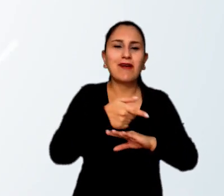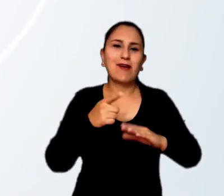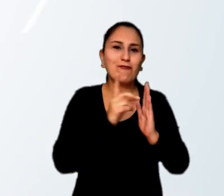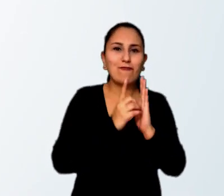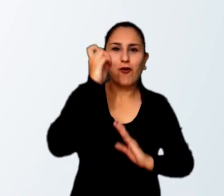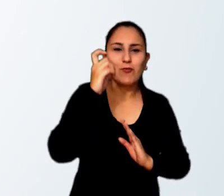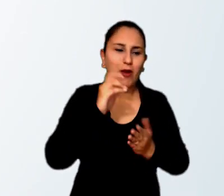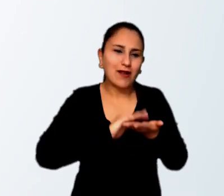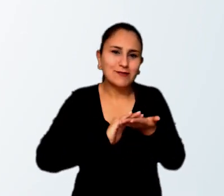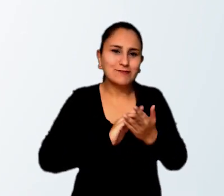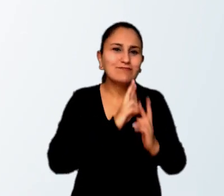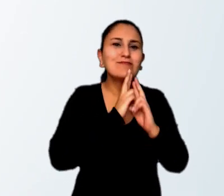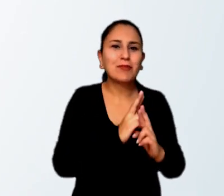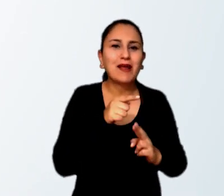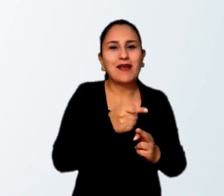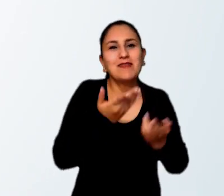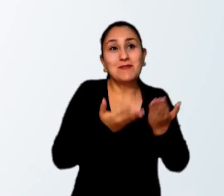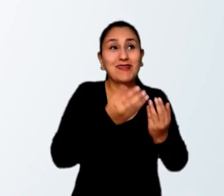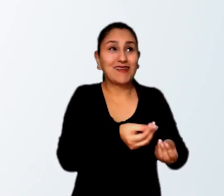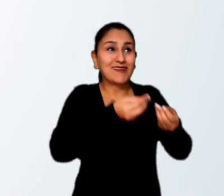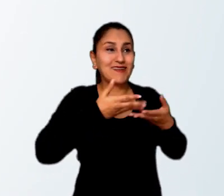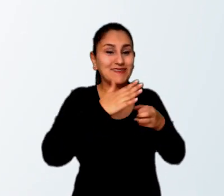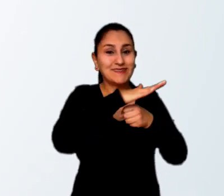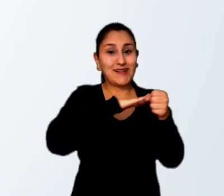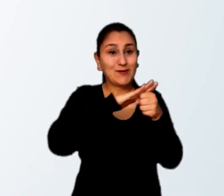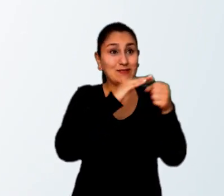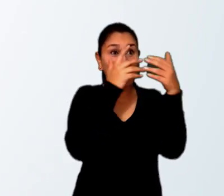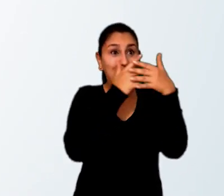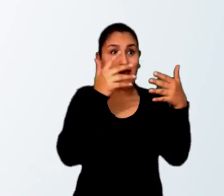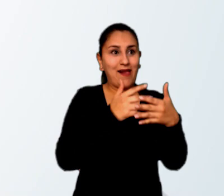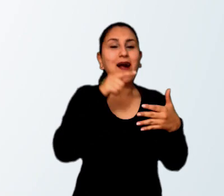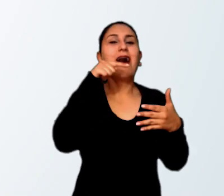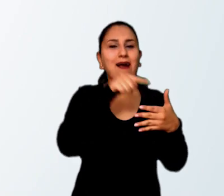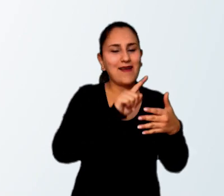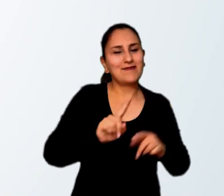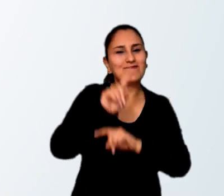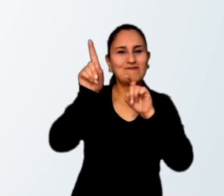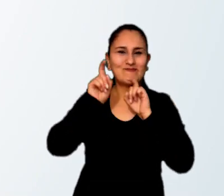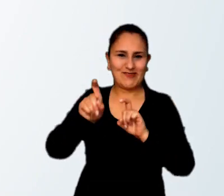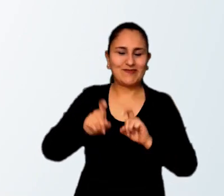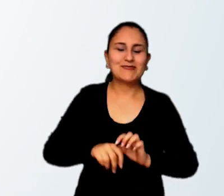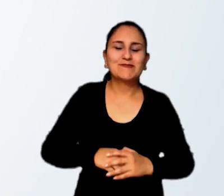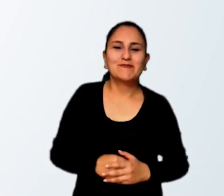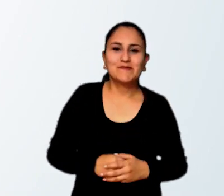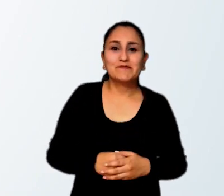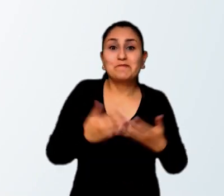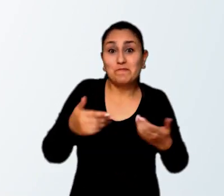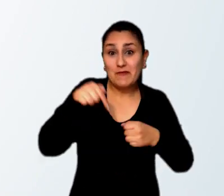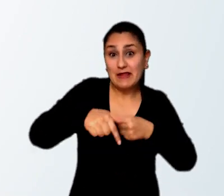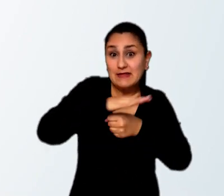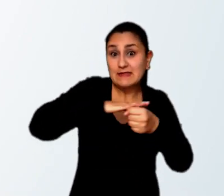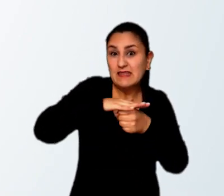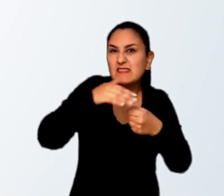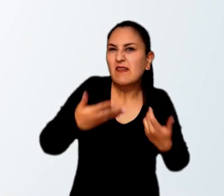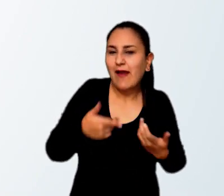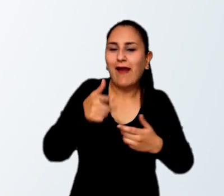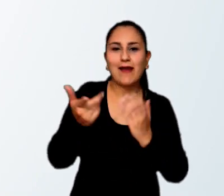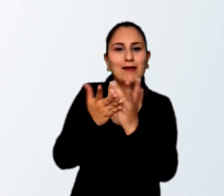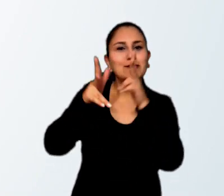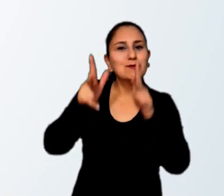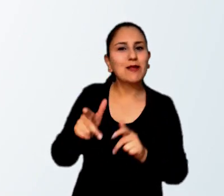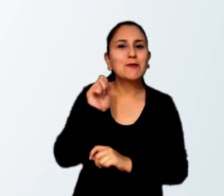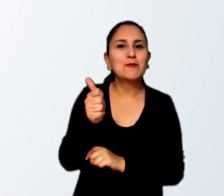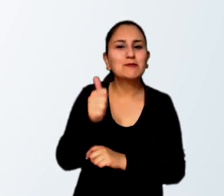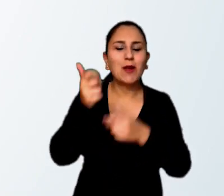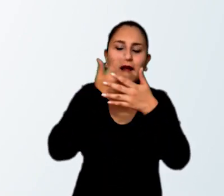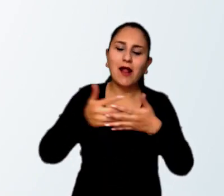fórmula con base en una situación a partir de la cual se formula la pregunta en este caso se trata de que el estudiante